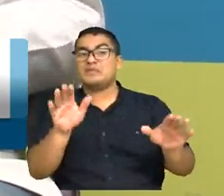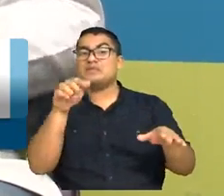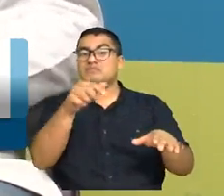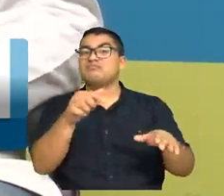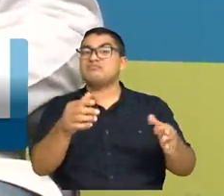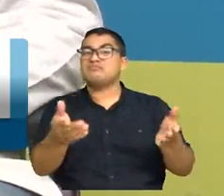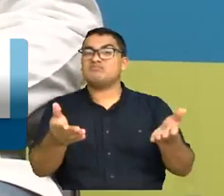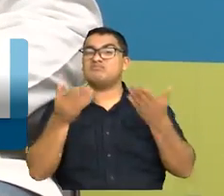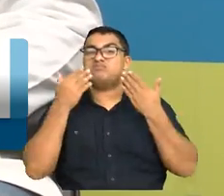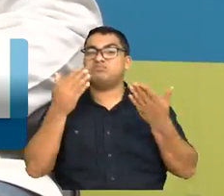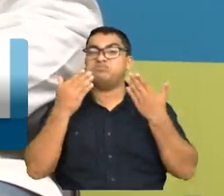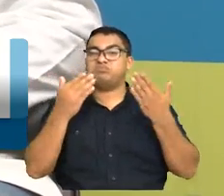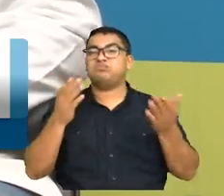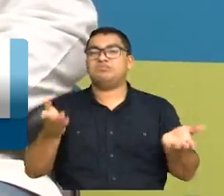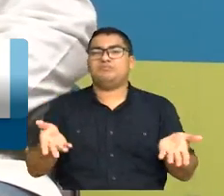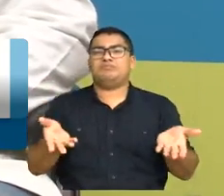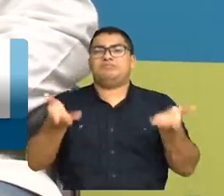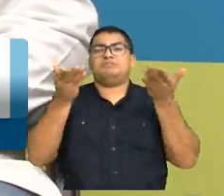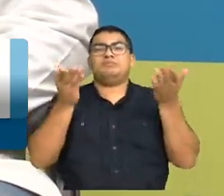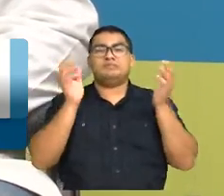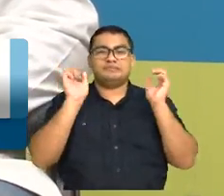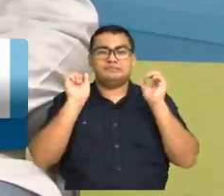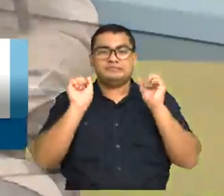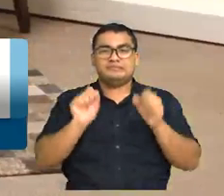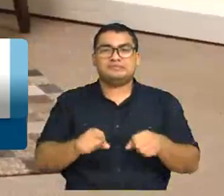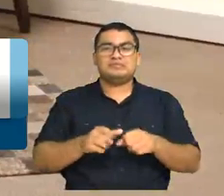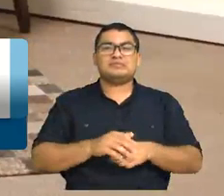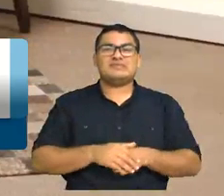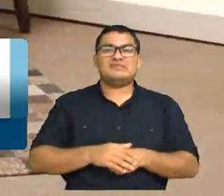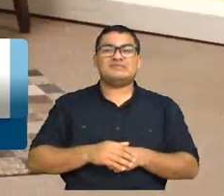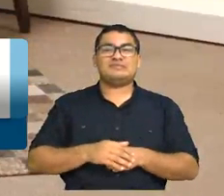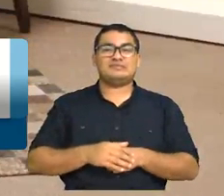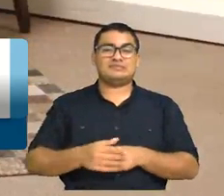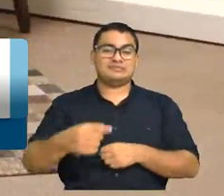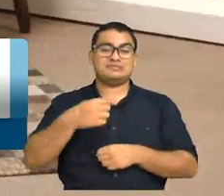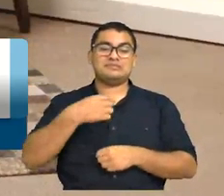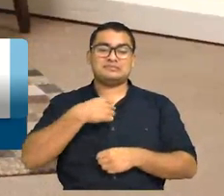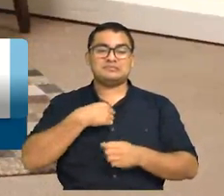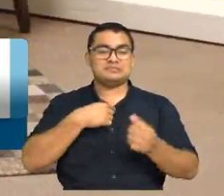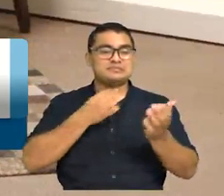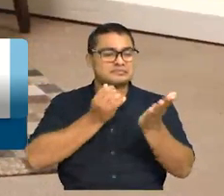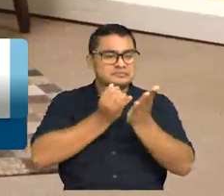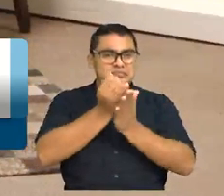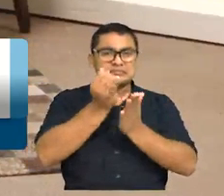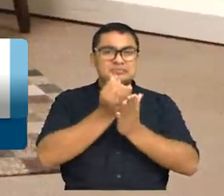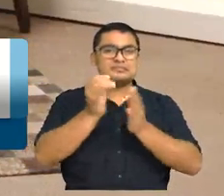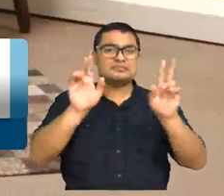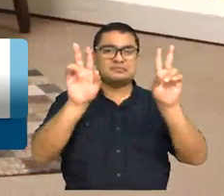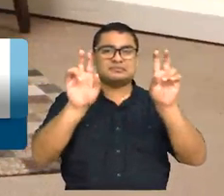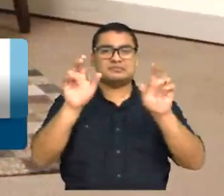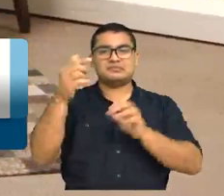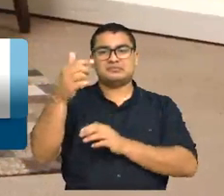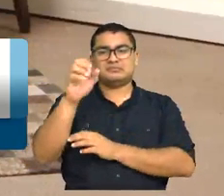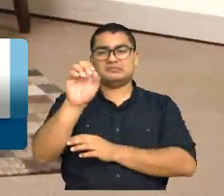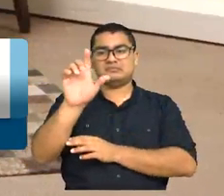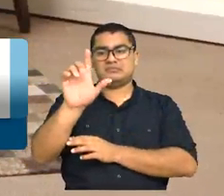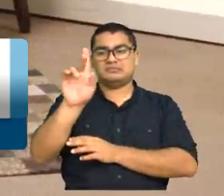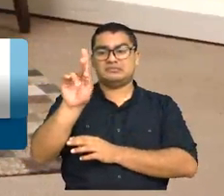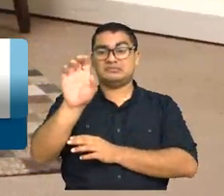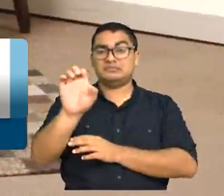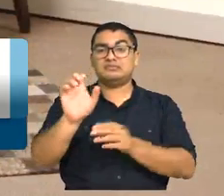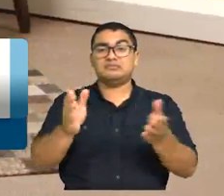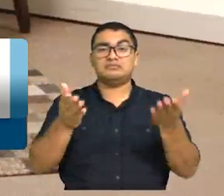dentro de cierto lugar. Yo es que recogí un concepto sobre el golpe de calor, y dice que el